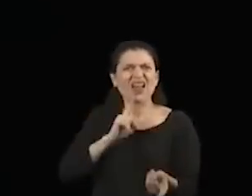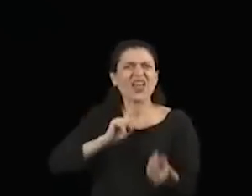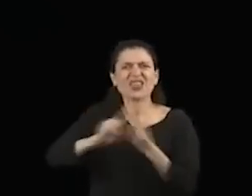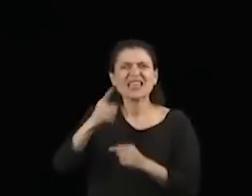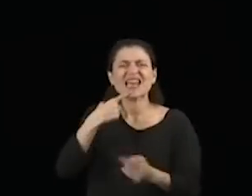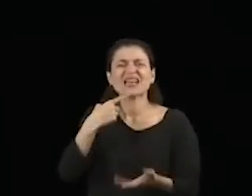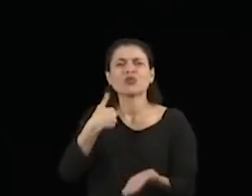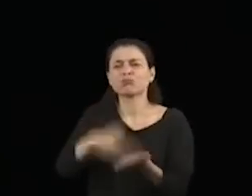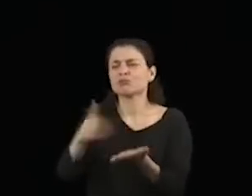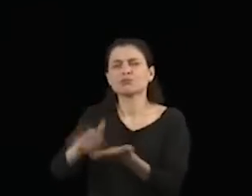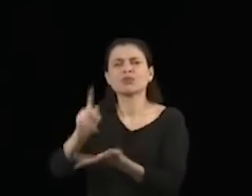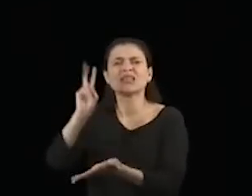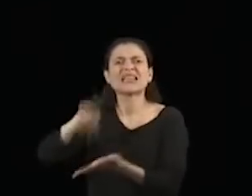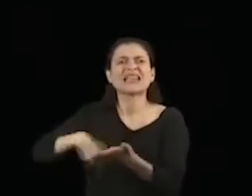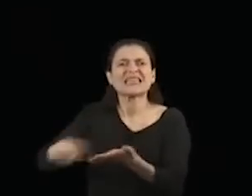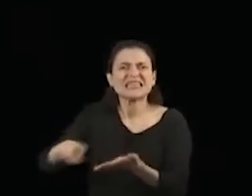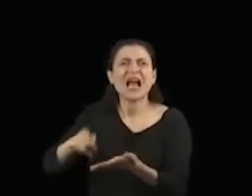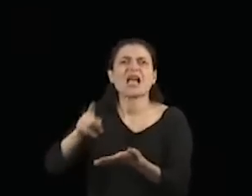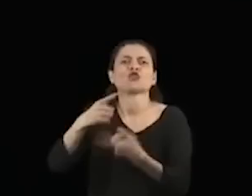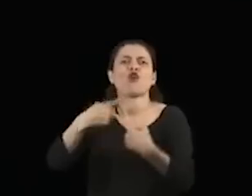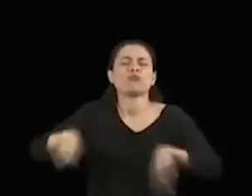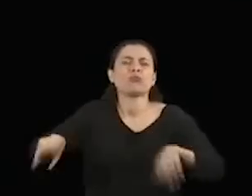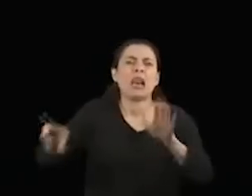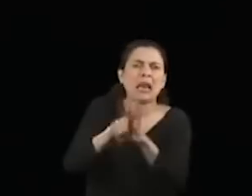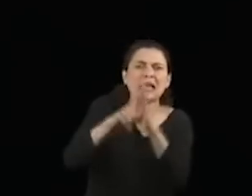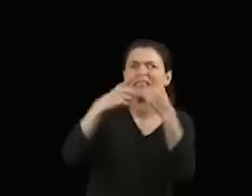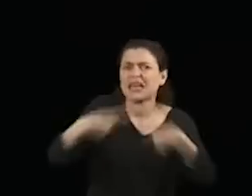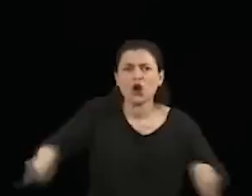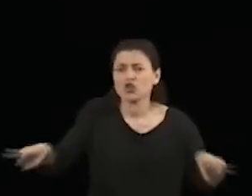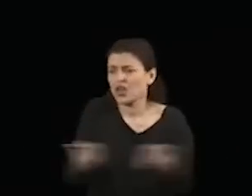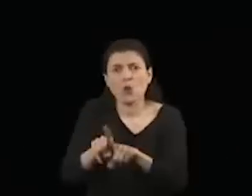las vetaba todas. ¿Qué es lo que voy a hacer yo? Les voy a vetar todo.